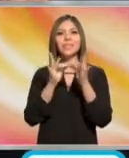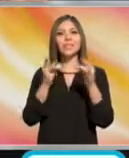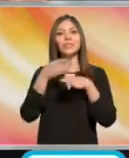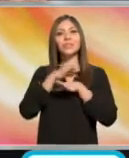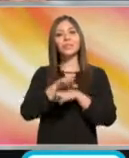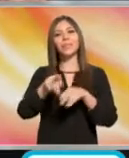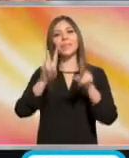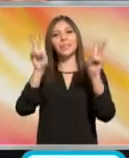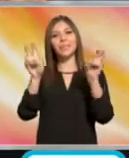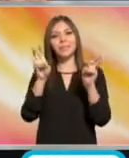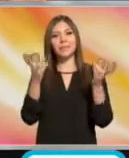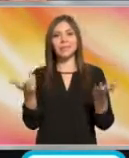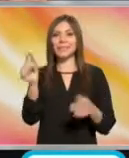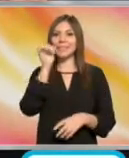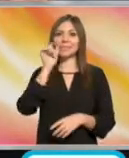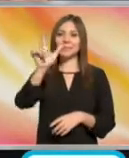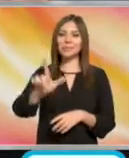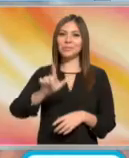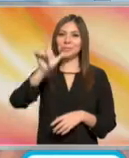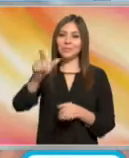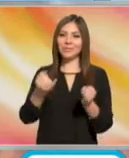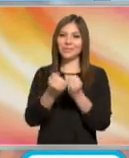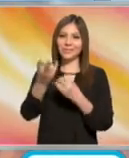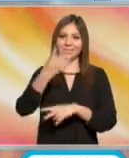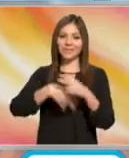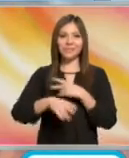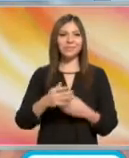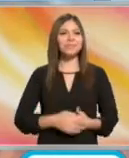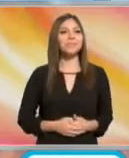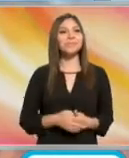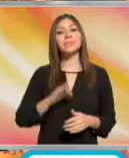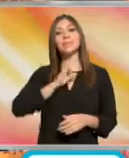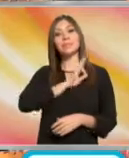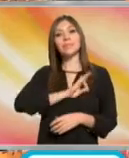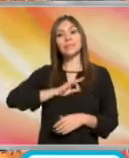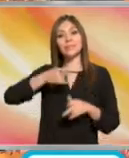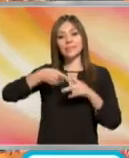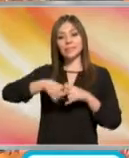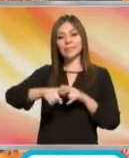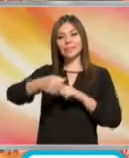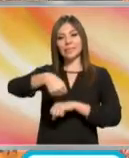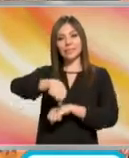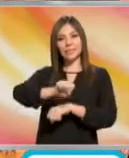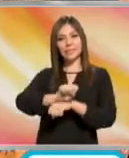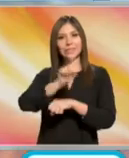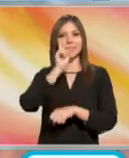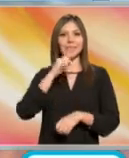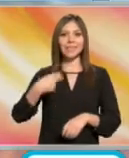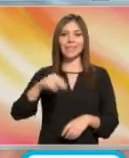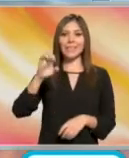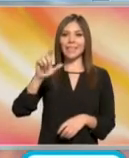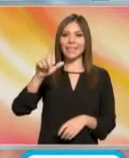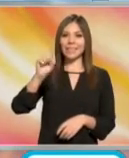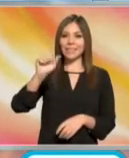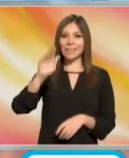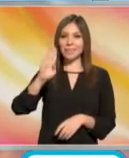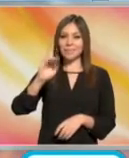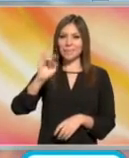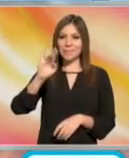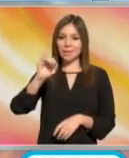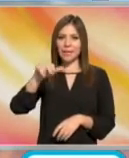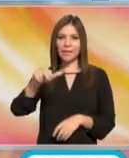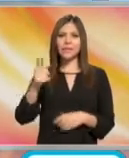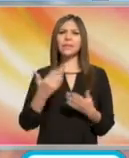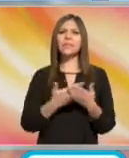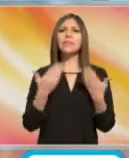Sí. temas, como siempre, Así como es. cada lunes. Muchas gracias. Así es, feliz inicio de semana, esa Viviana. Pues vamos a hablar sobre un escenario en el que se está